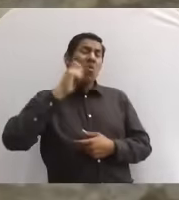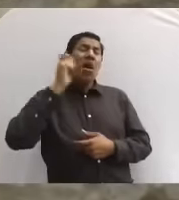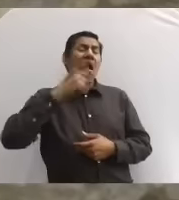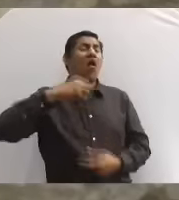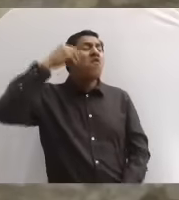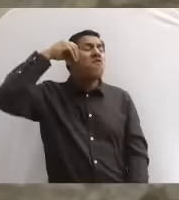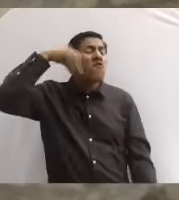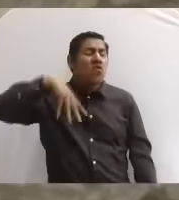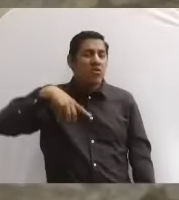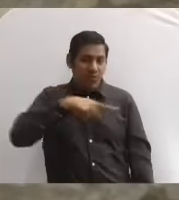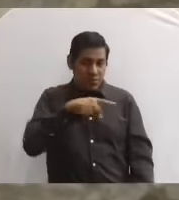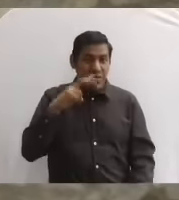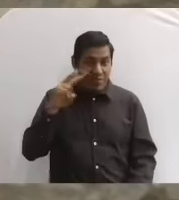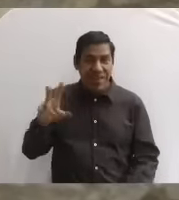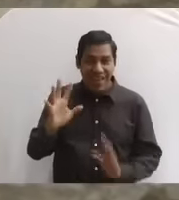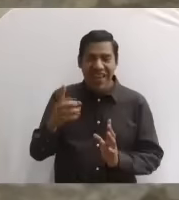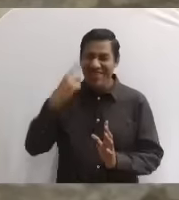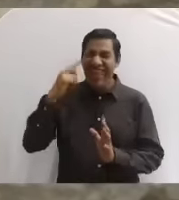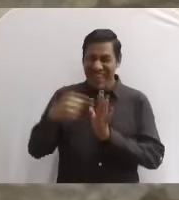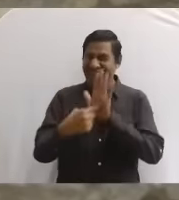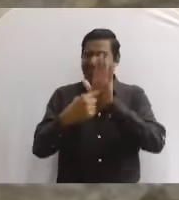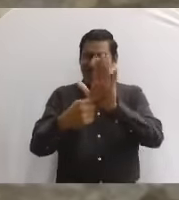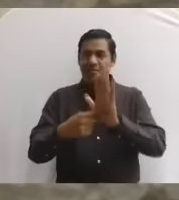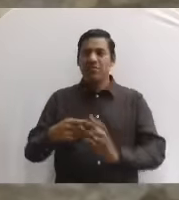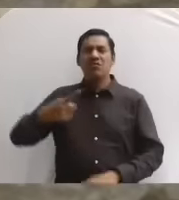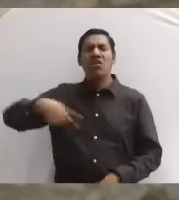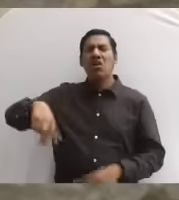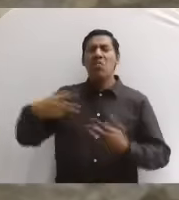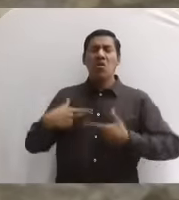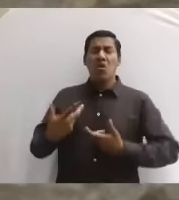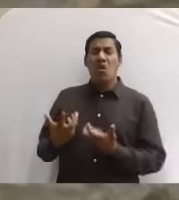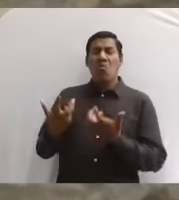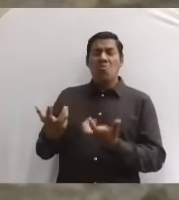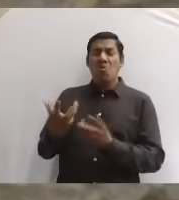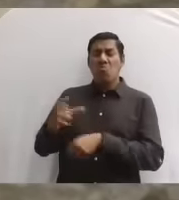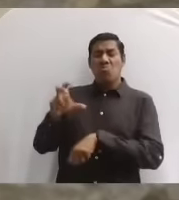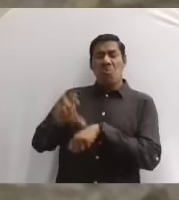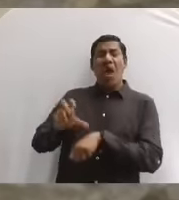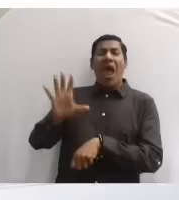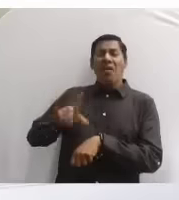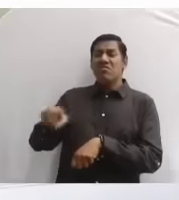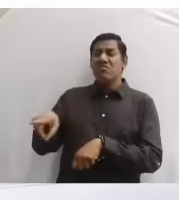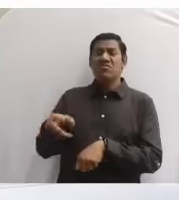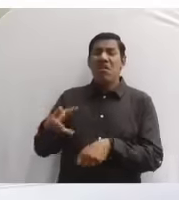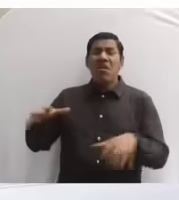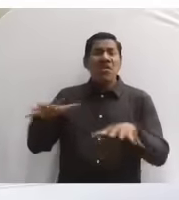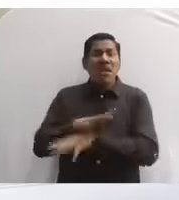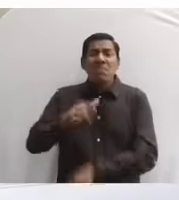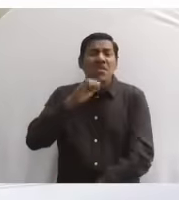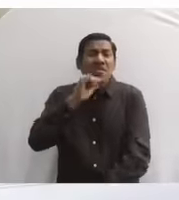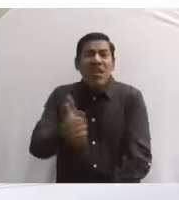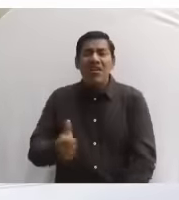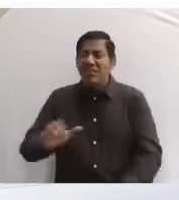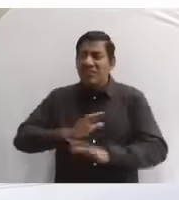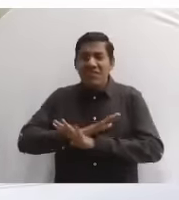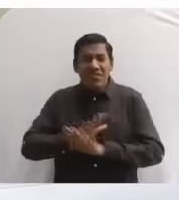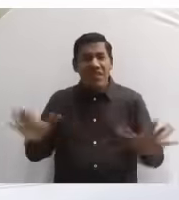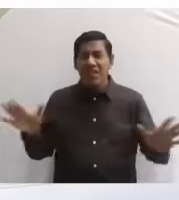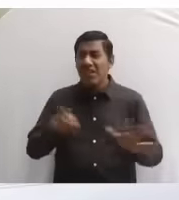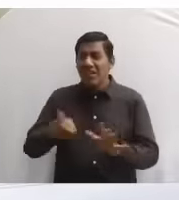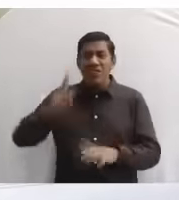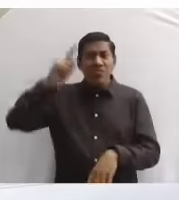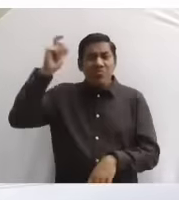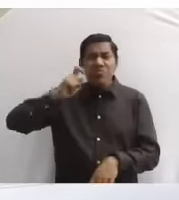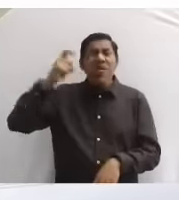si lo tienen por ahí. Que los huevones no caben en el gobierno y tampoco en el país. Ya se acabó que estés